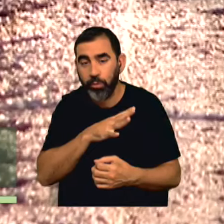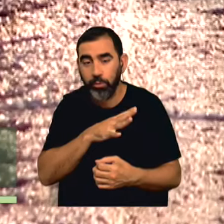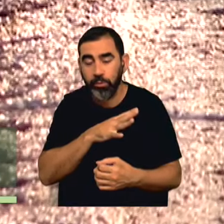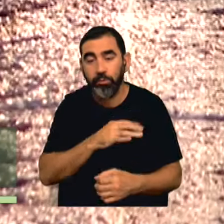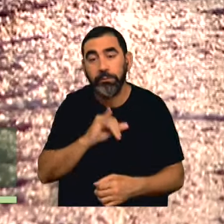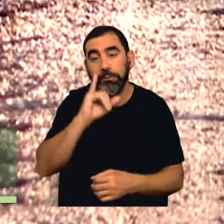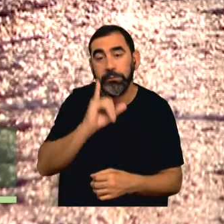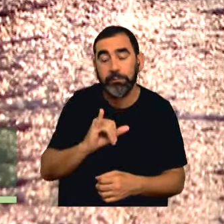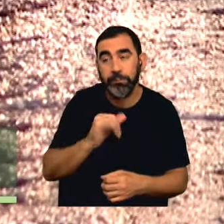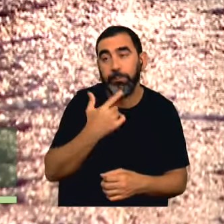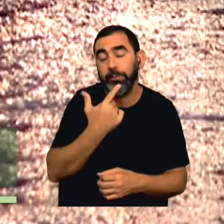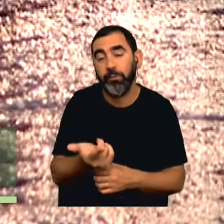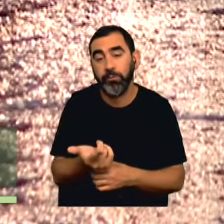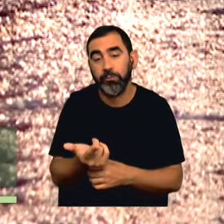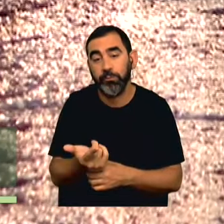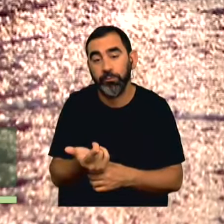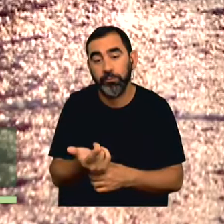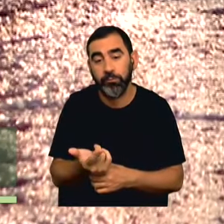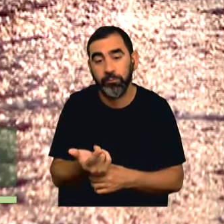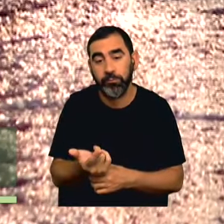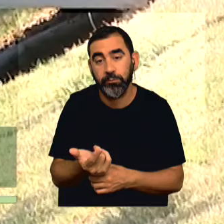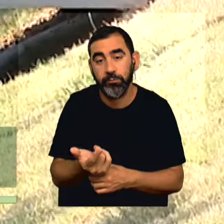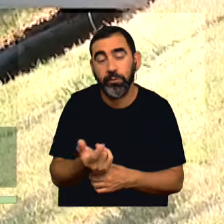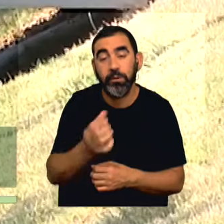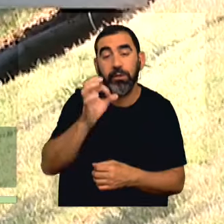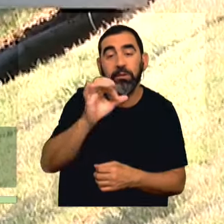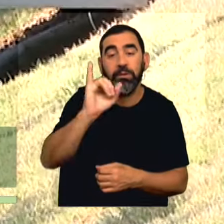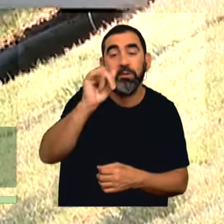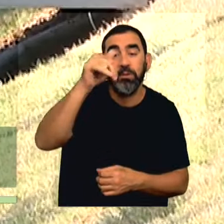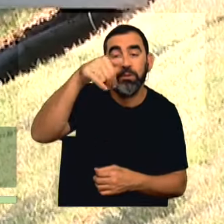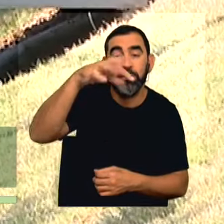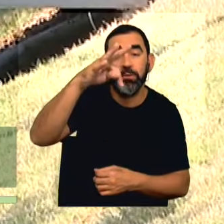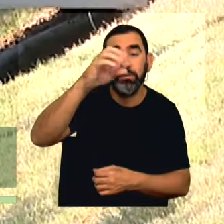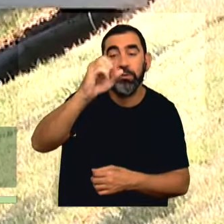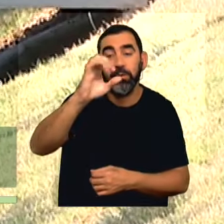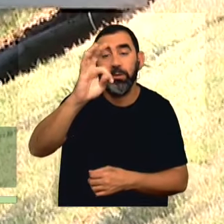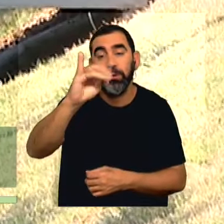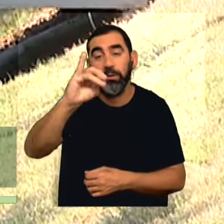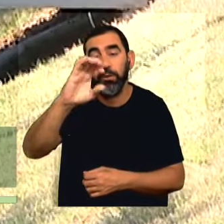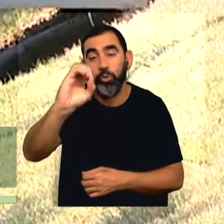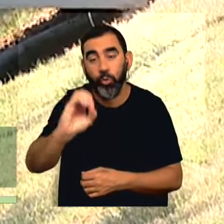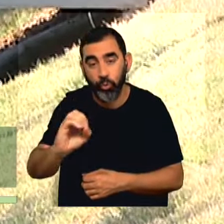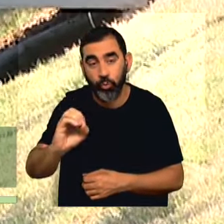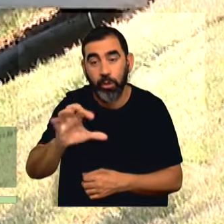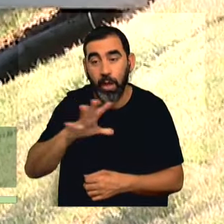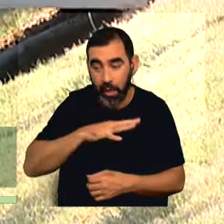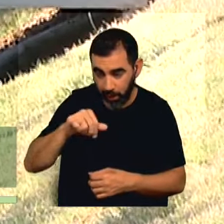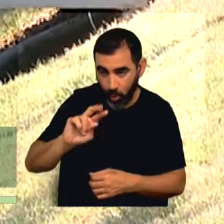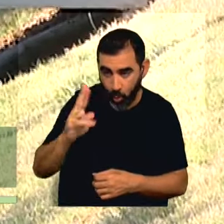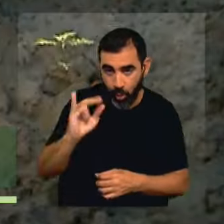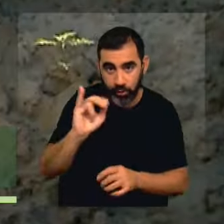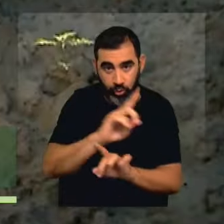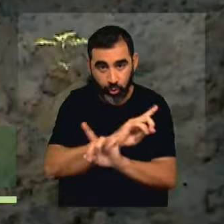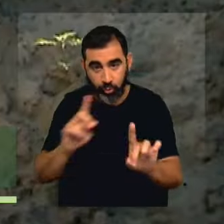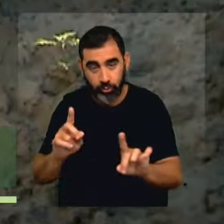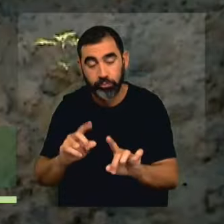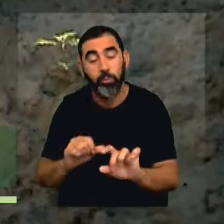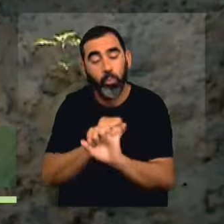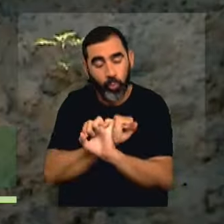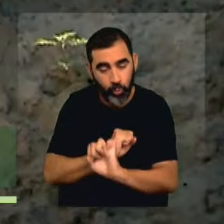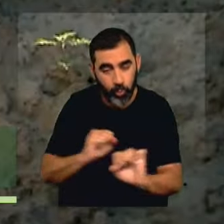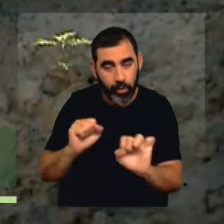si ven que hay opioides sintéticos y que están llegando al mercado en Uruguay y otros lugares entonces pueden empezar